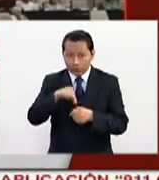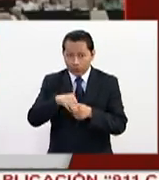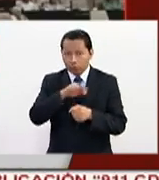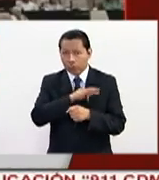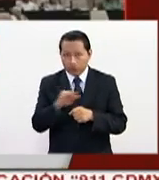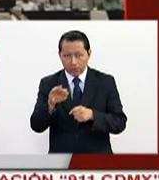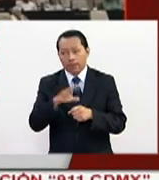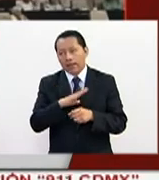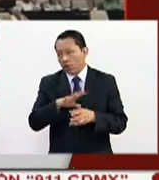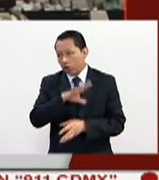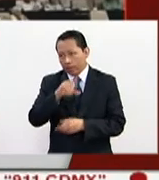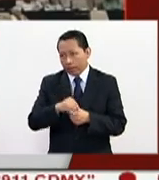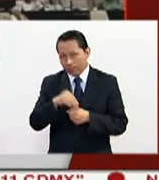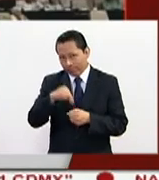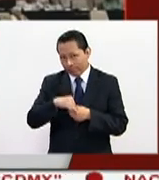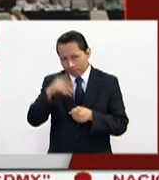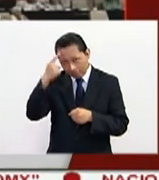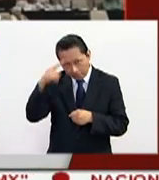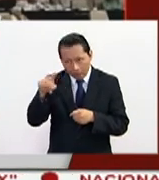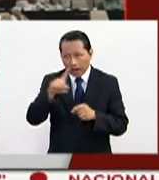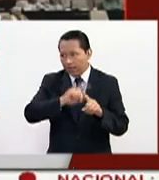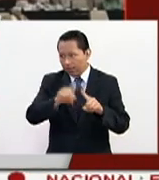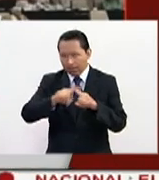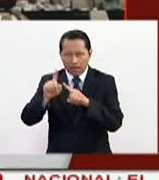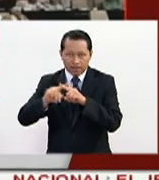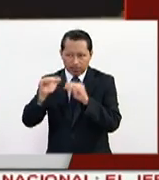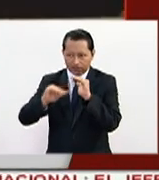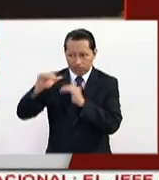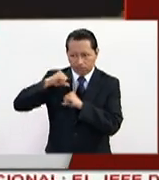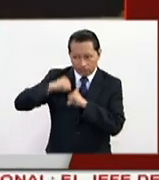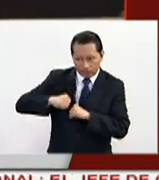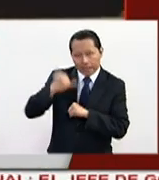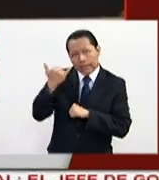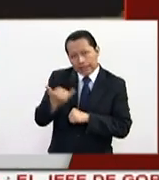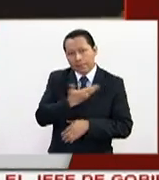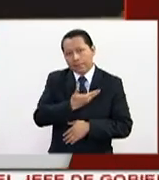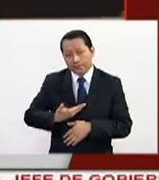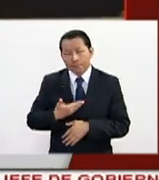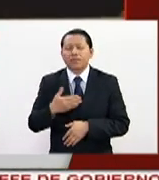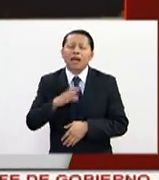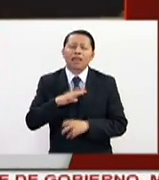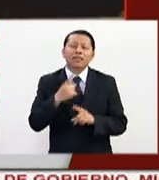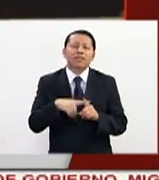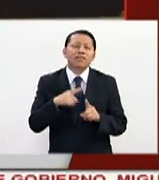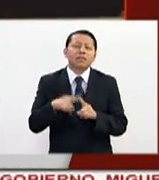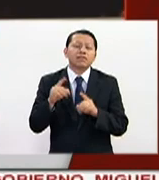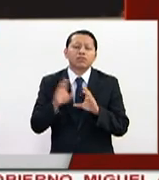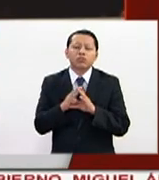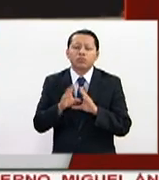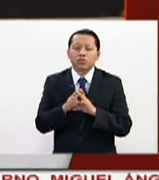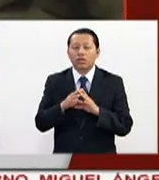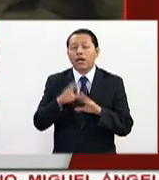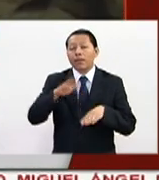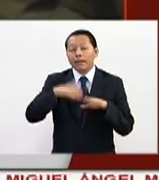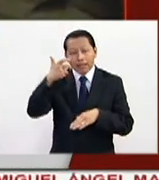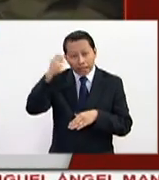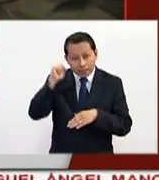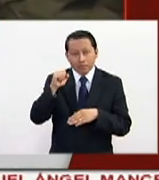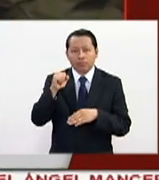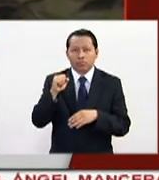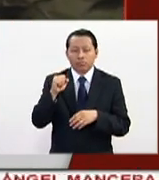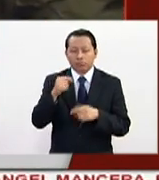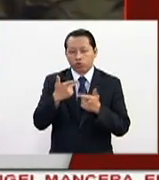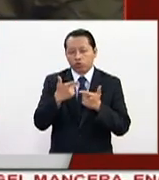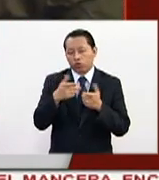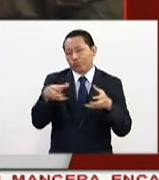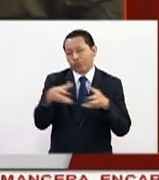del Consejo de Estado. Sin embargo, pues existen ciertos filtros, muchos de ellos que no dejan pasar a otros candidatos que no sean integrantes del